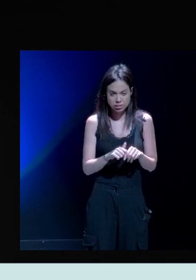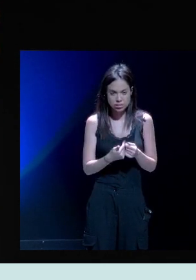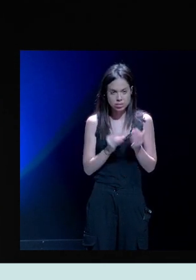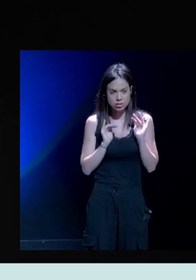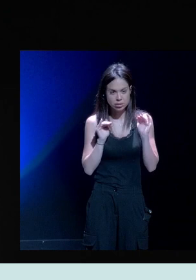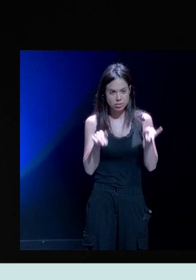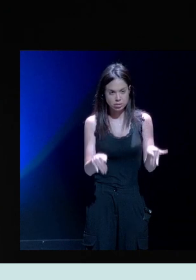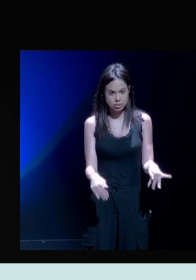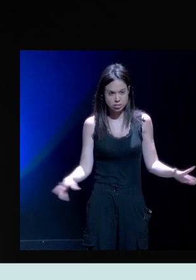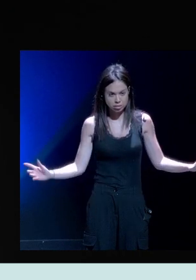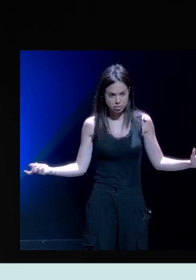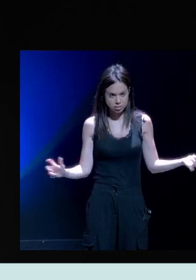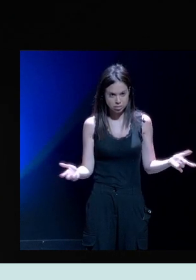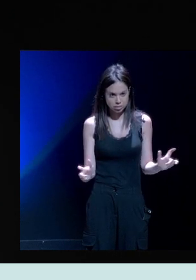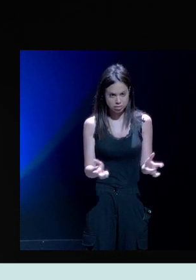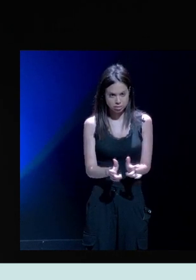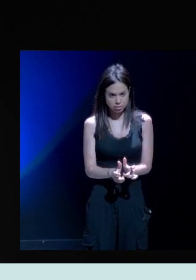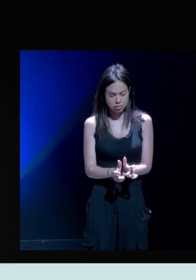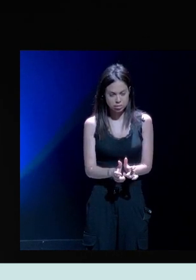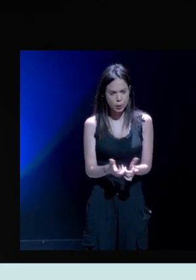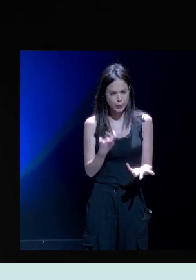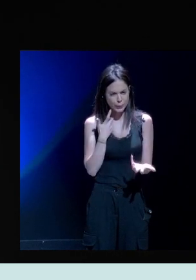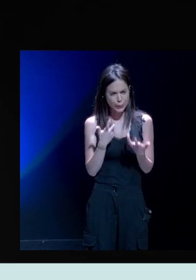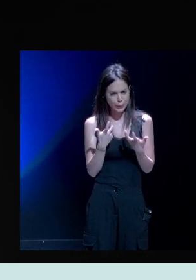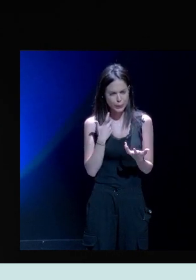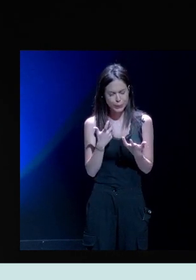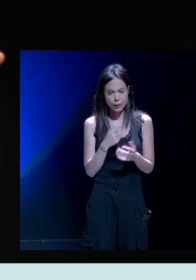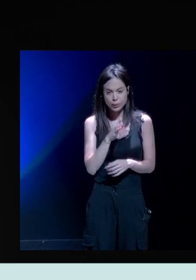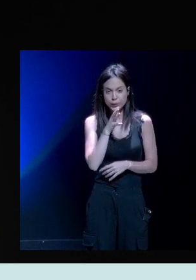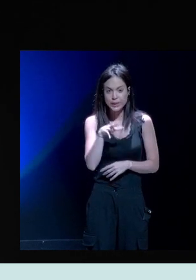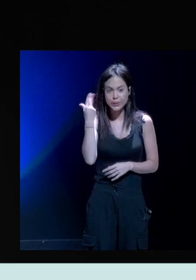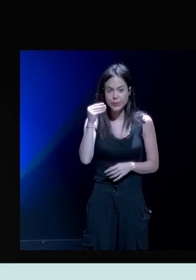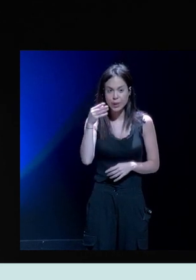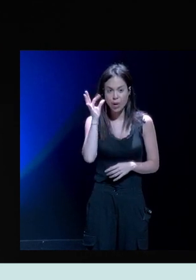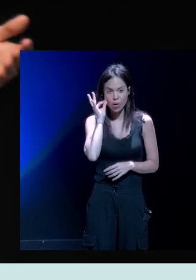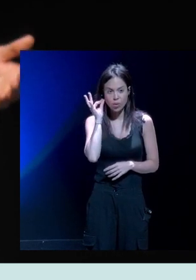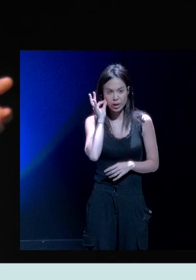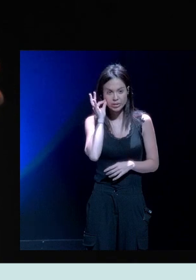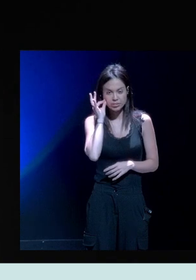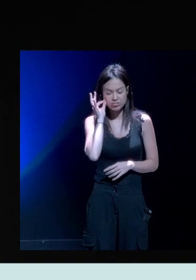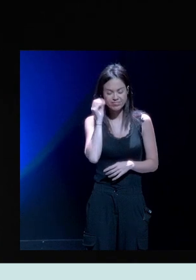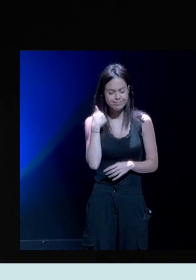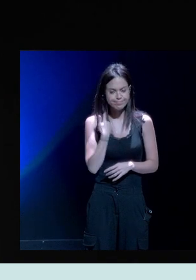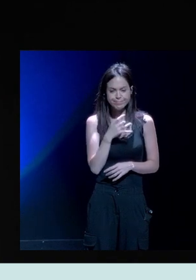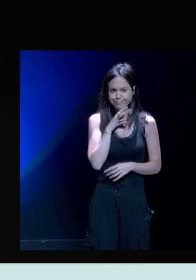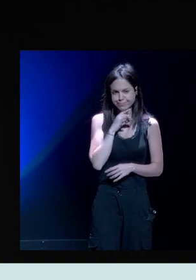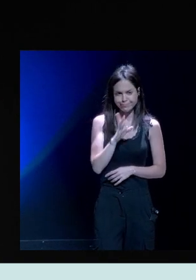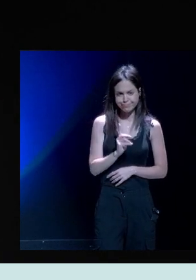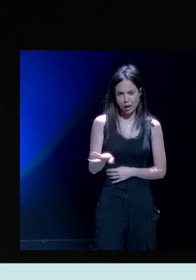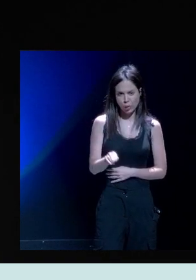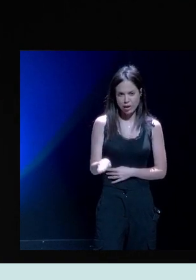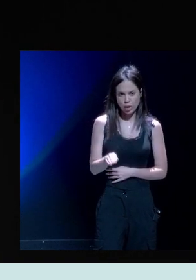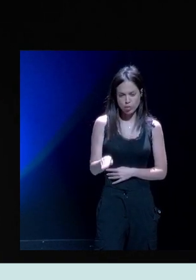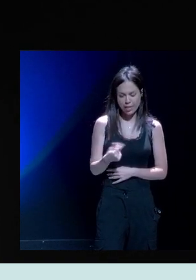cayendo de forma notoria, porque ya las jóvenes no están contentas con este